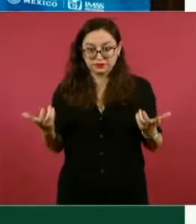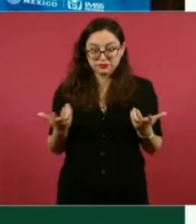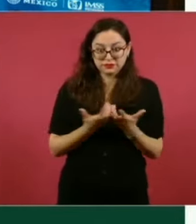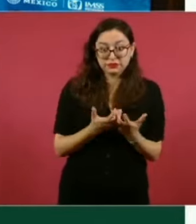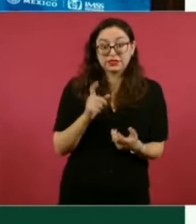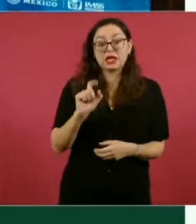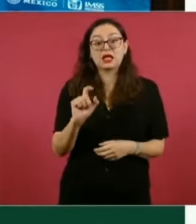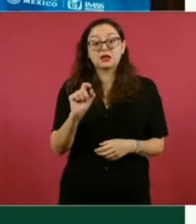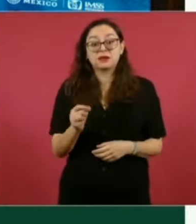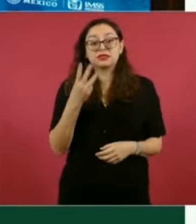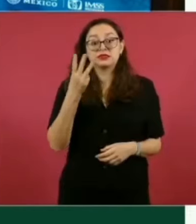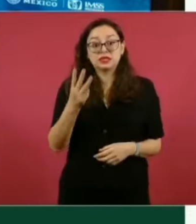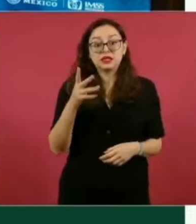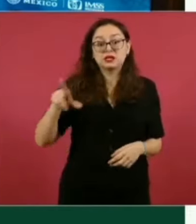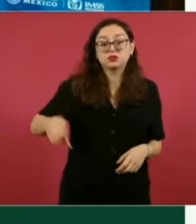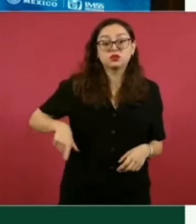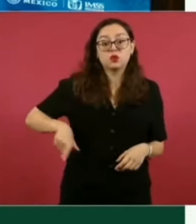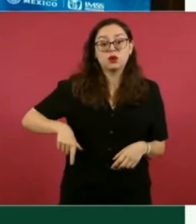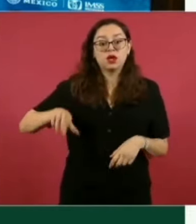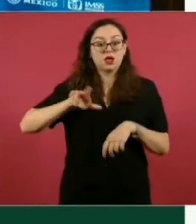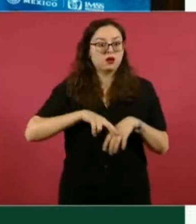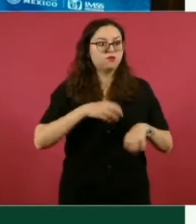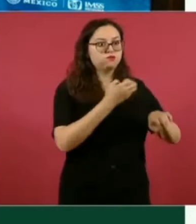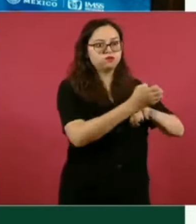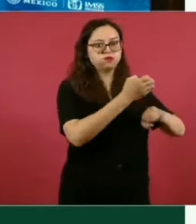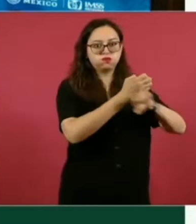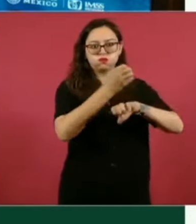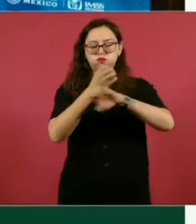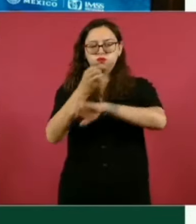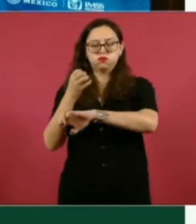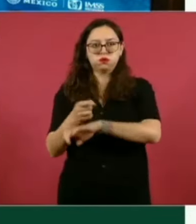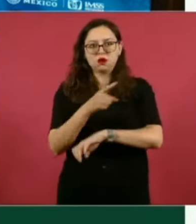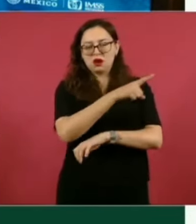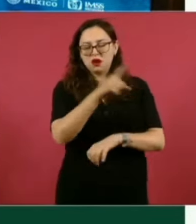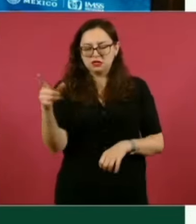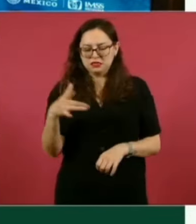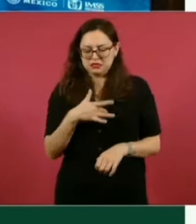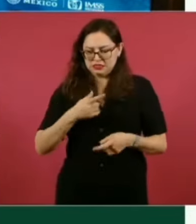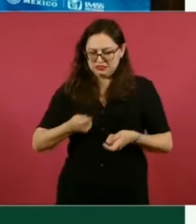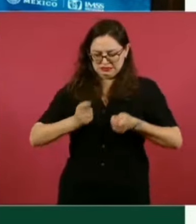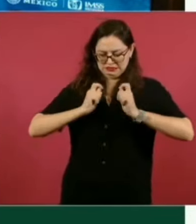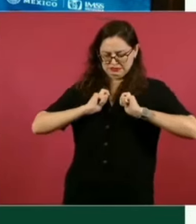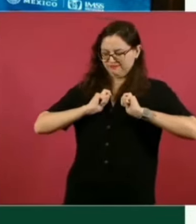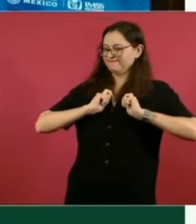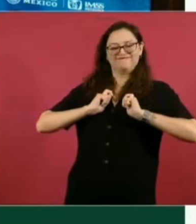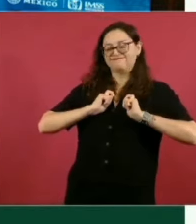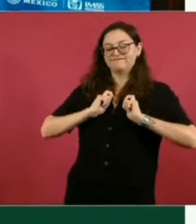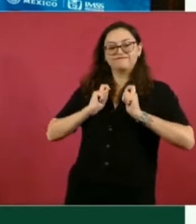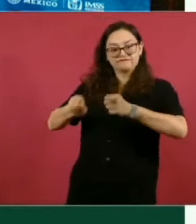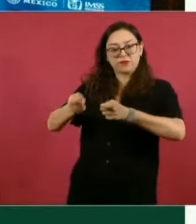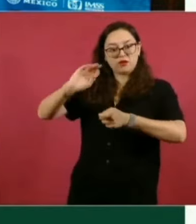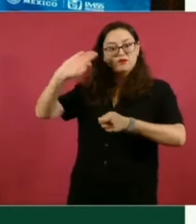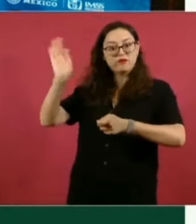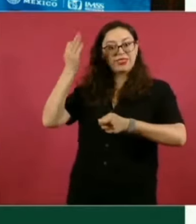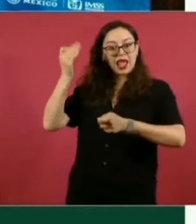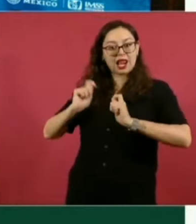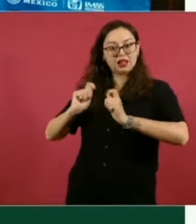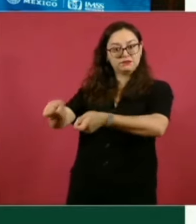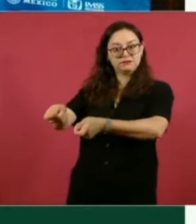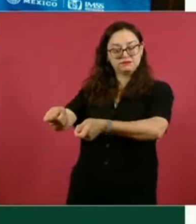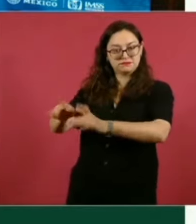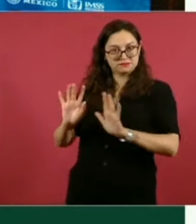23 gobernadoras y gobernadores que han tomado esta decisión de transferir lo que antes se operaba desde las